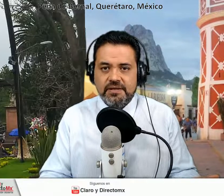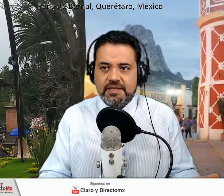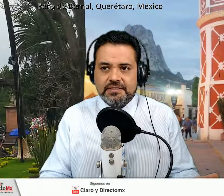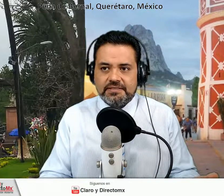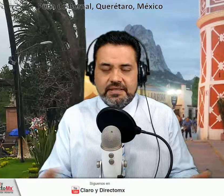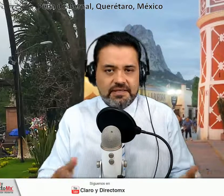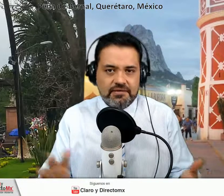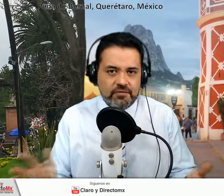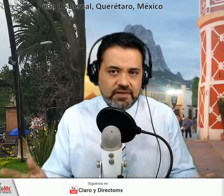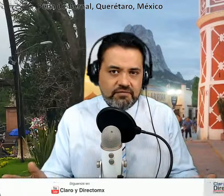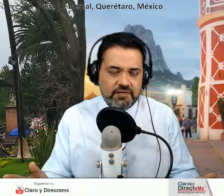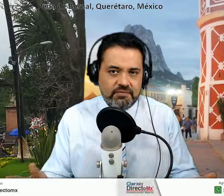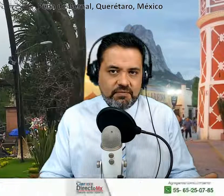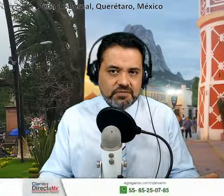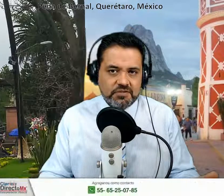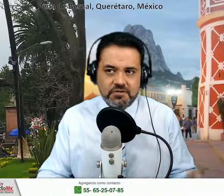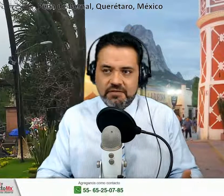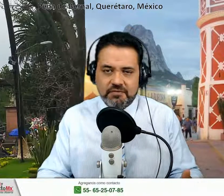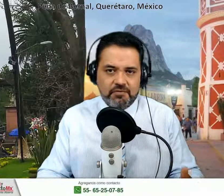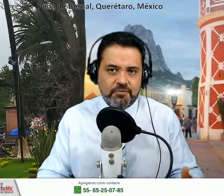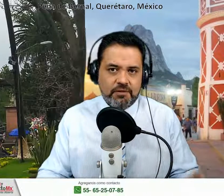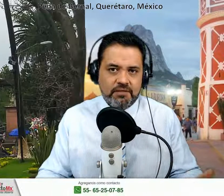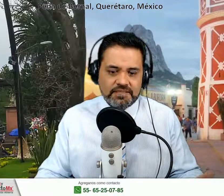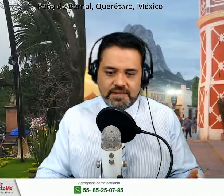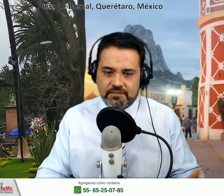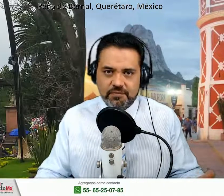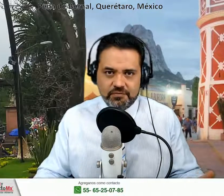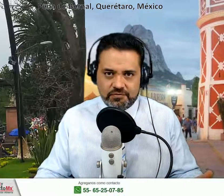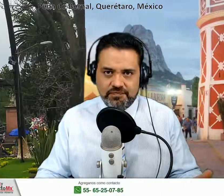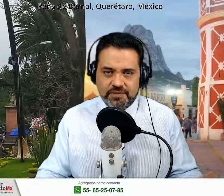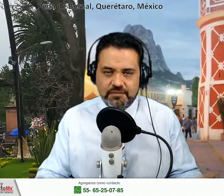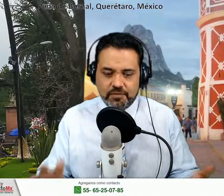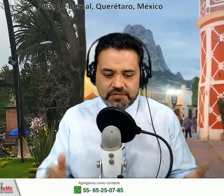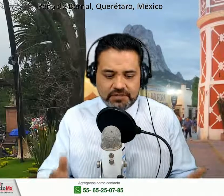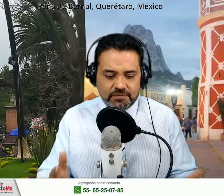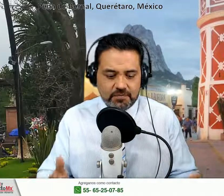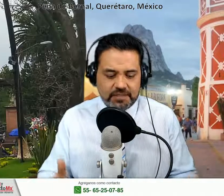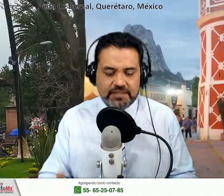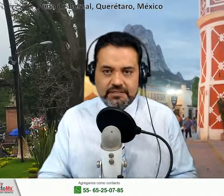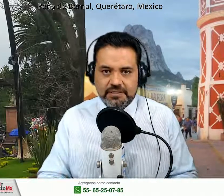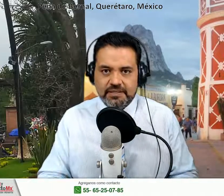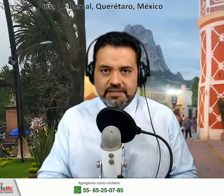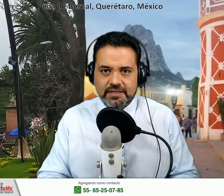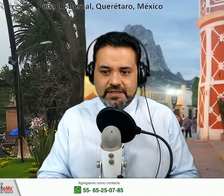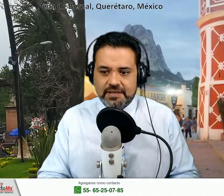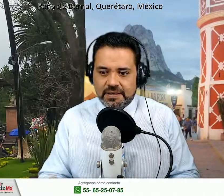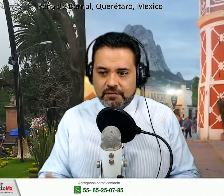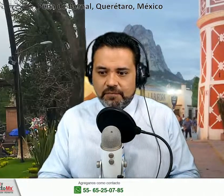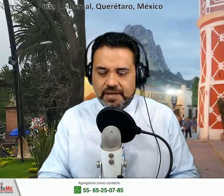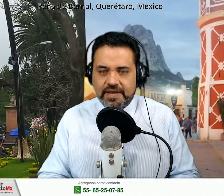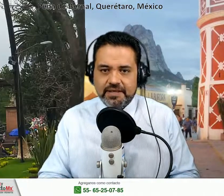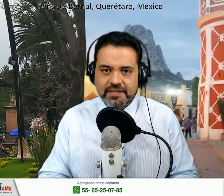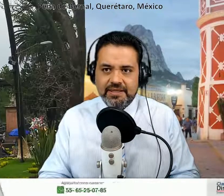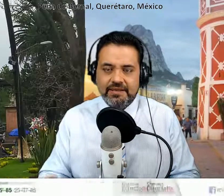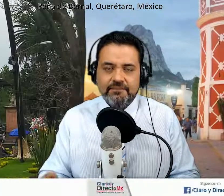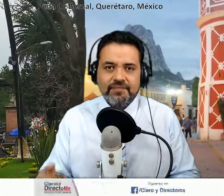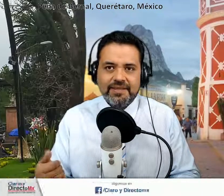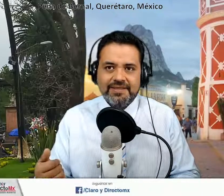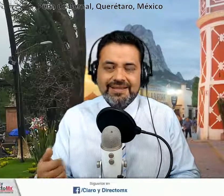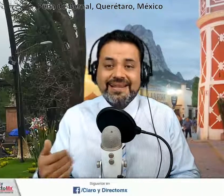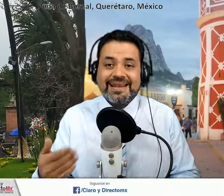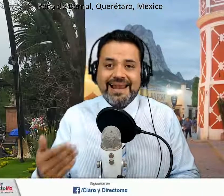este y yo voy a defender mi posición y voy a polemizar punto por eso es importante recuperar y